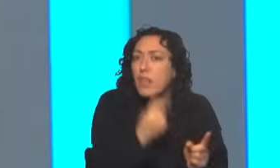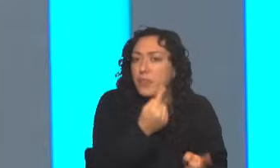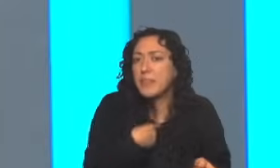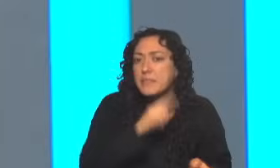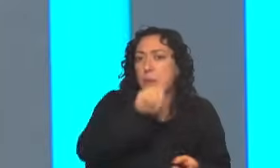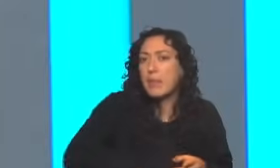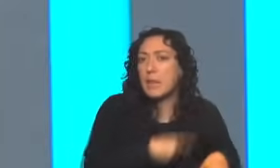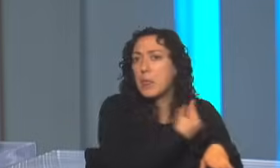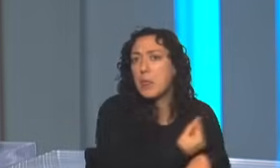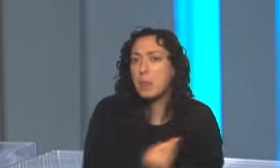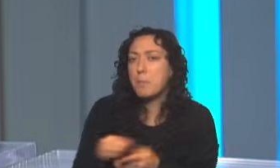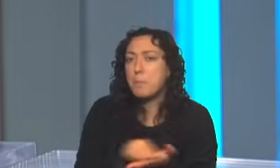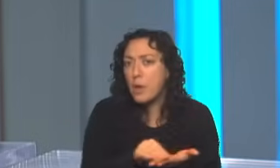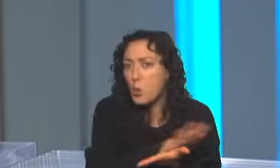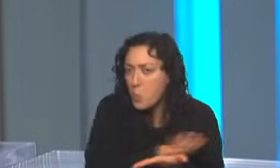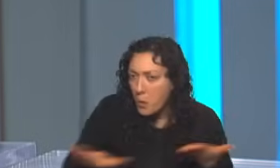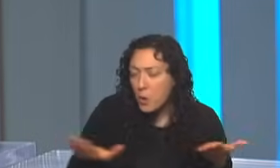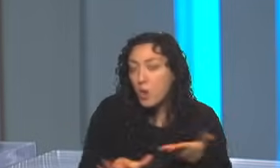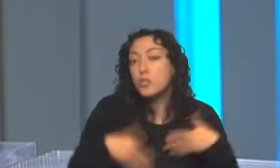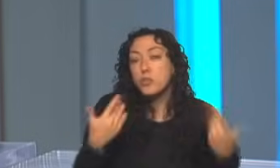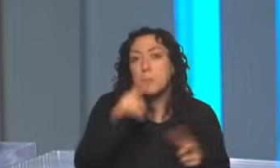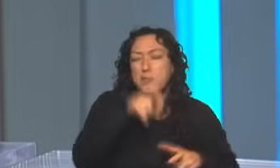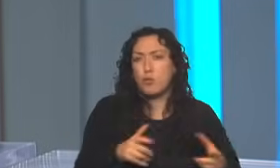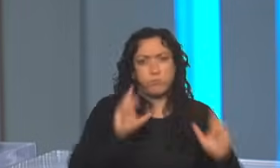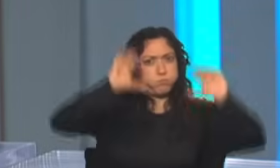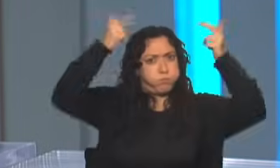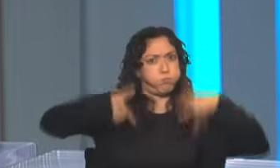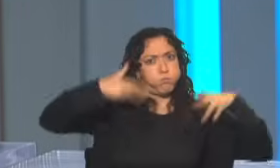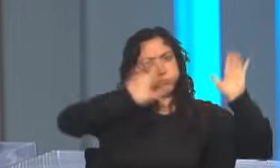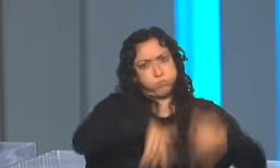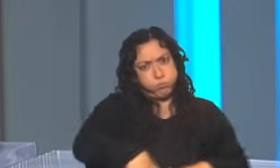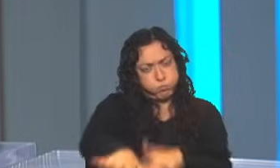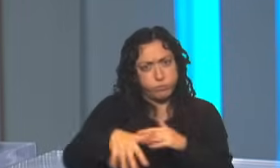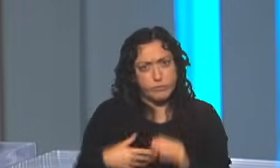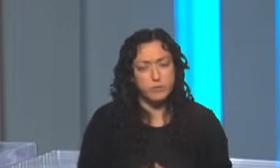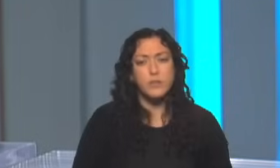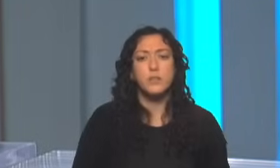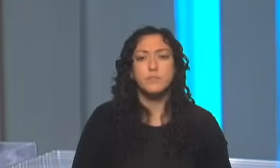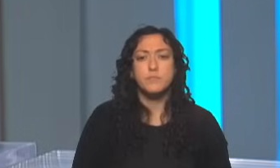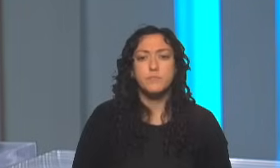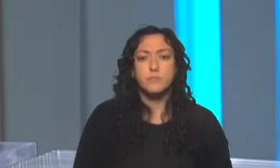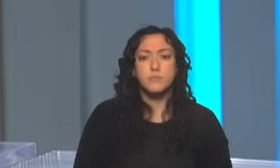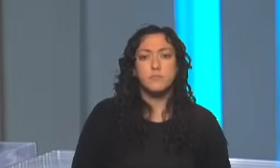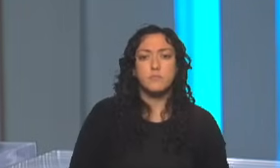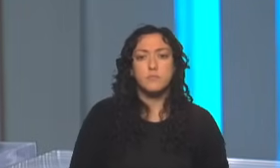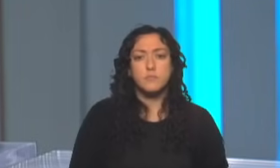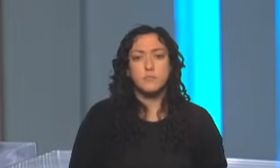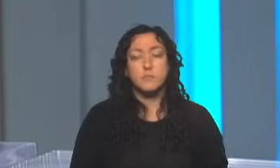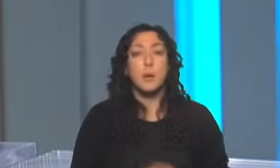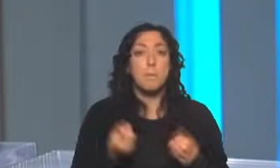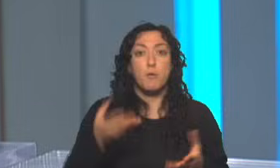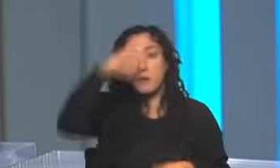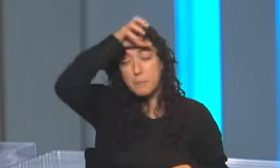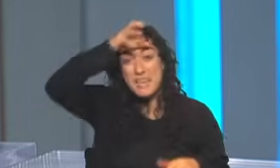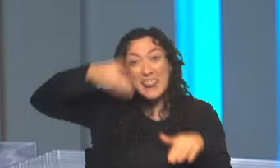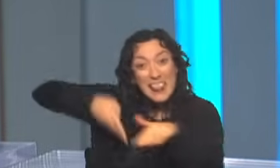nuevos empleos, y hay una movilización social muy importante contra esta minera, que no hay que